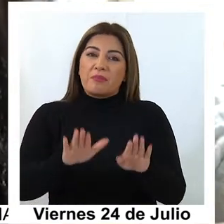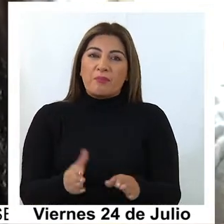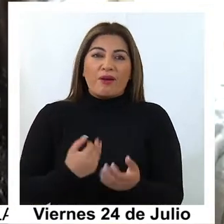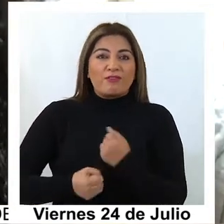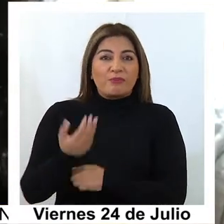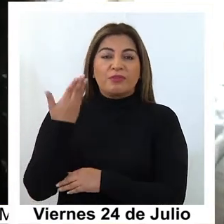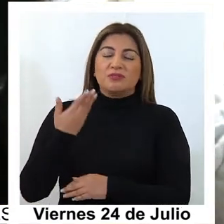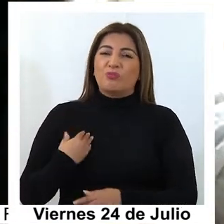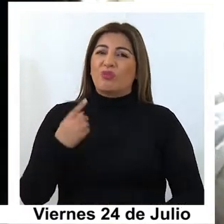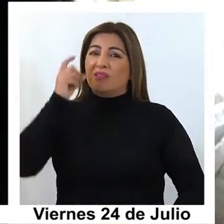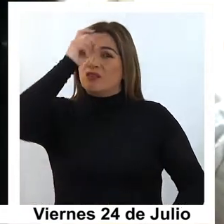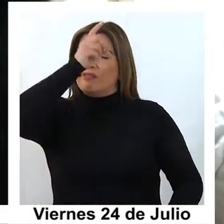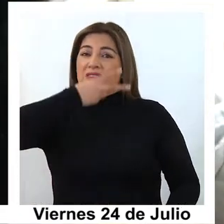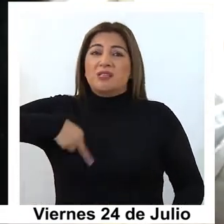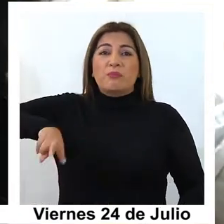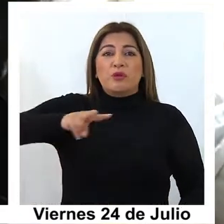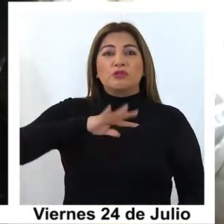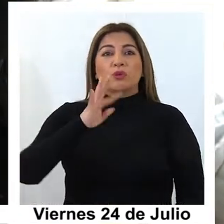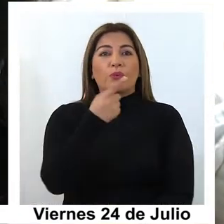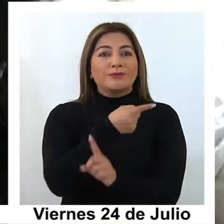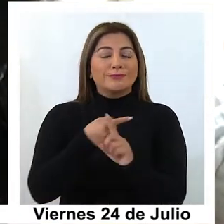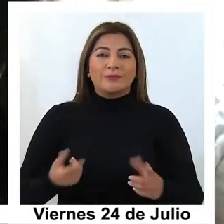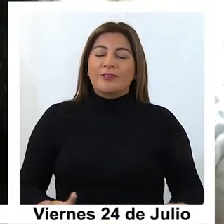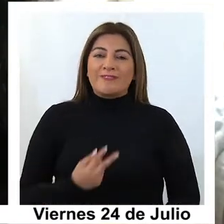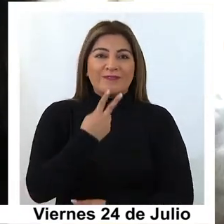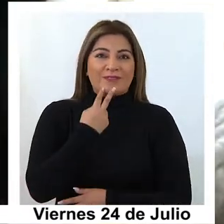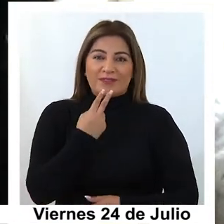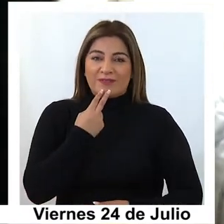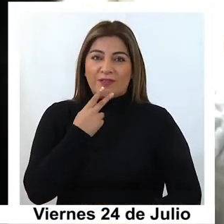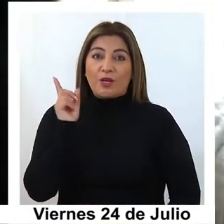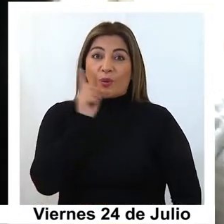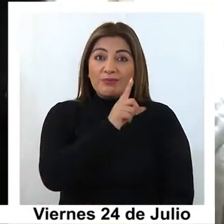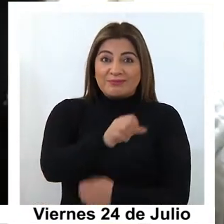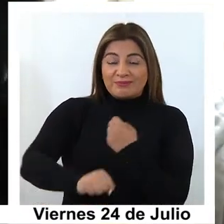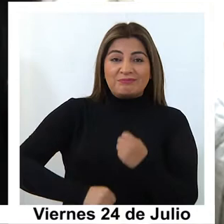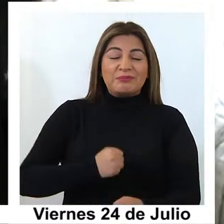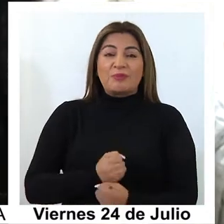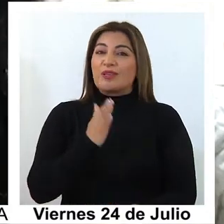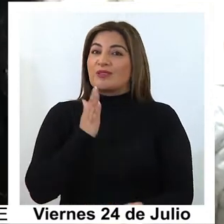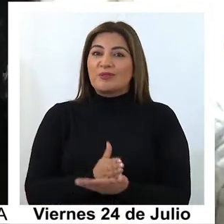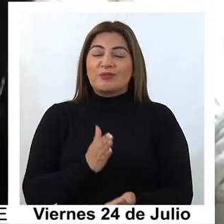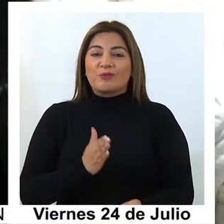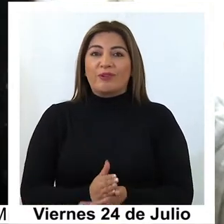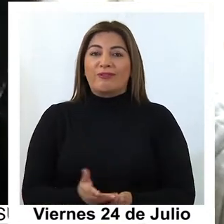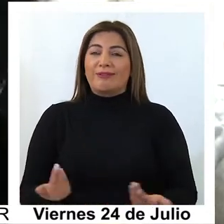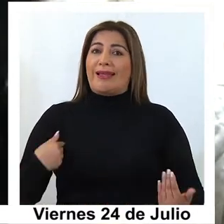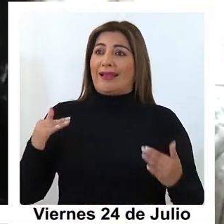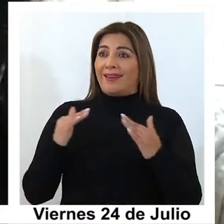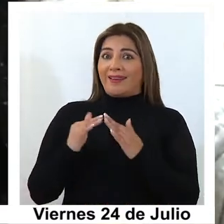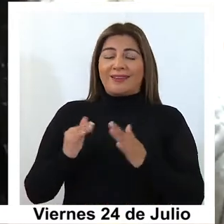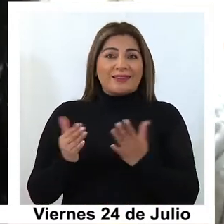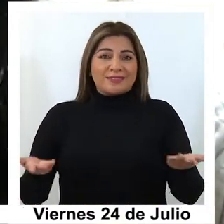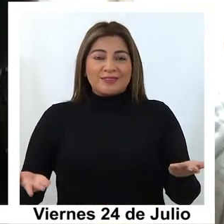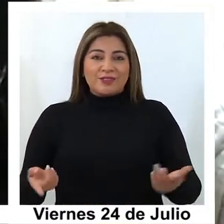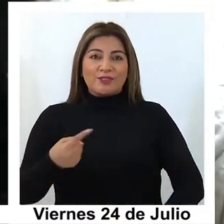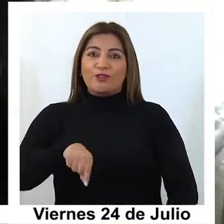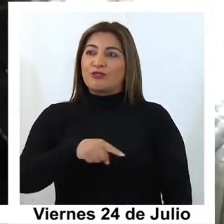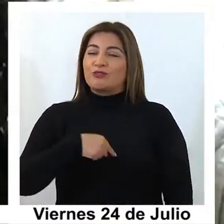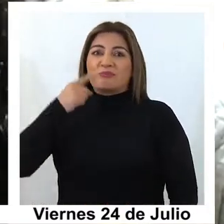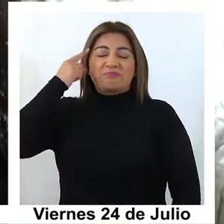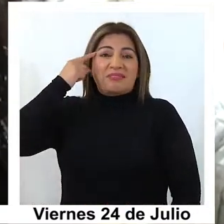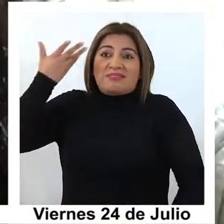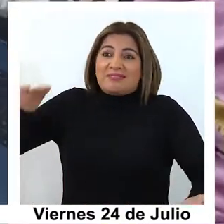Y es súper difícil para nosotros los cuartos medios tener que vivir nuestro último año de colegio de esta forma. No es lo que nosotros